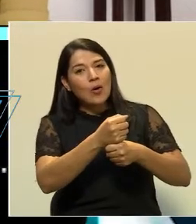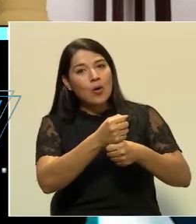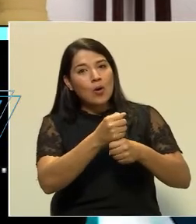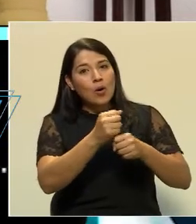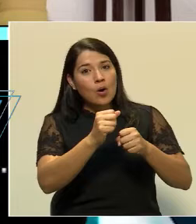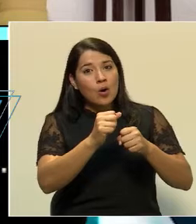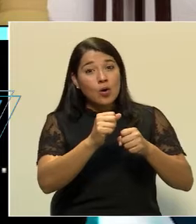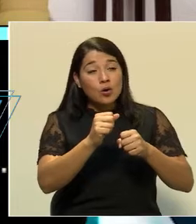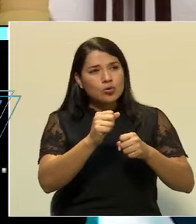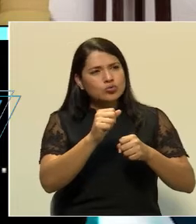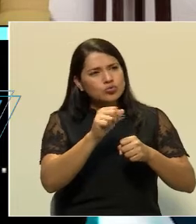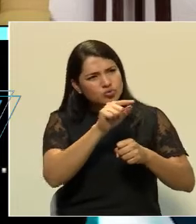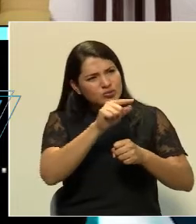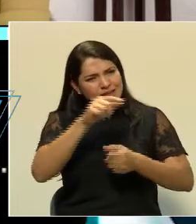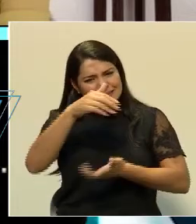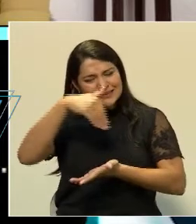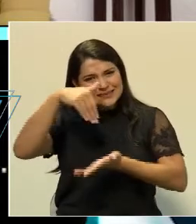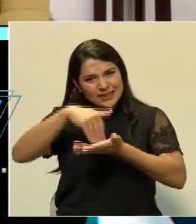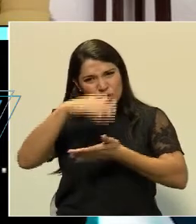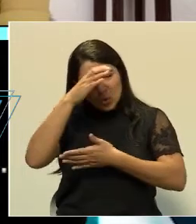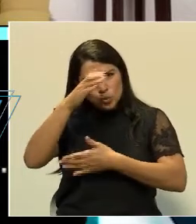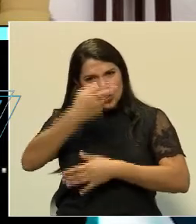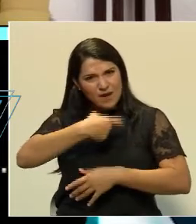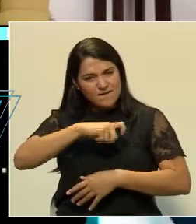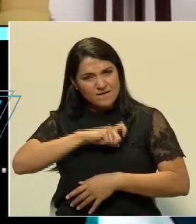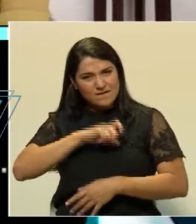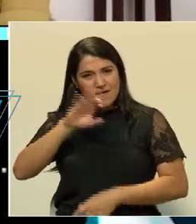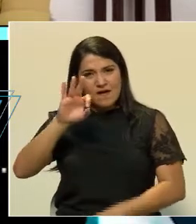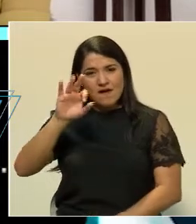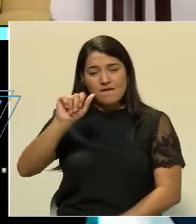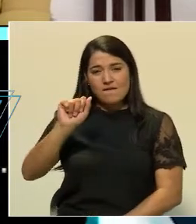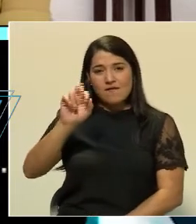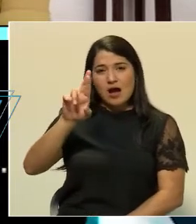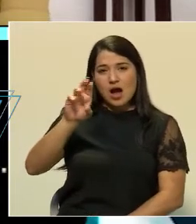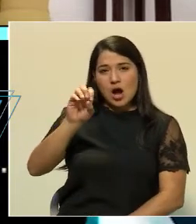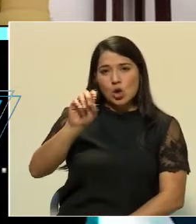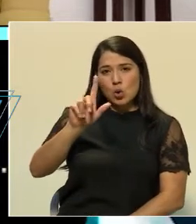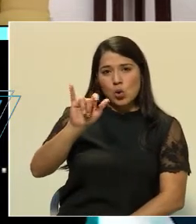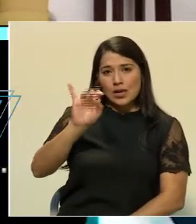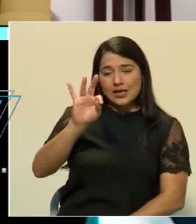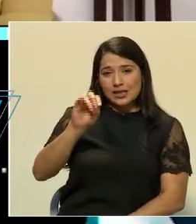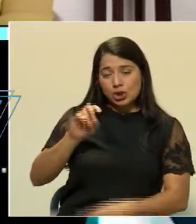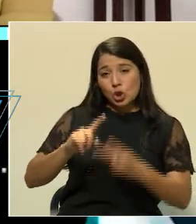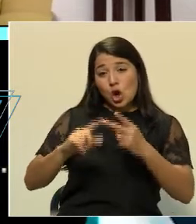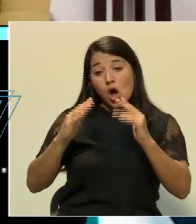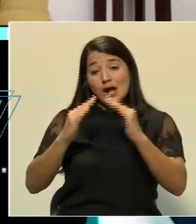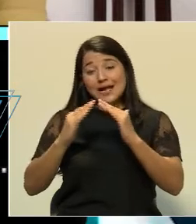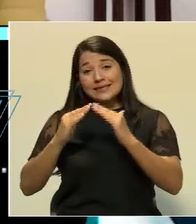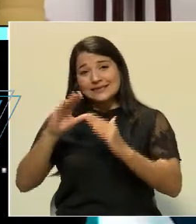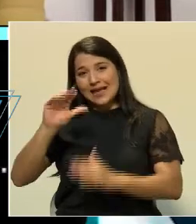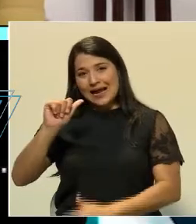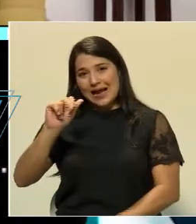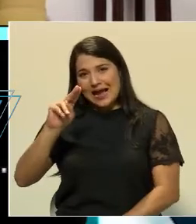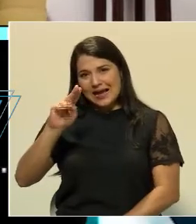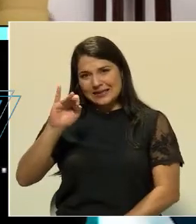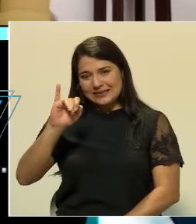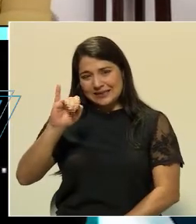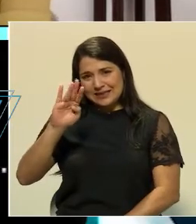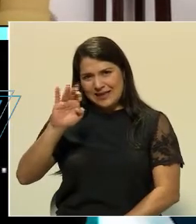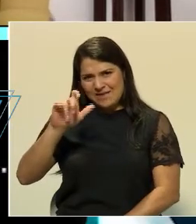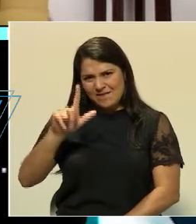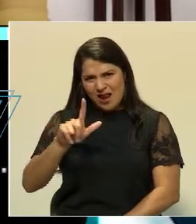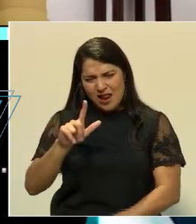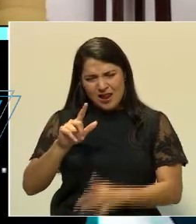el Centro Cultural de España, el Farolito y Casa Caníbal. ¿Cómo ha funcionado estas